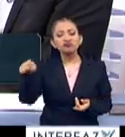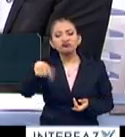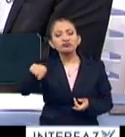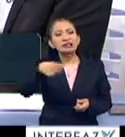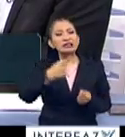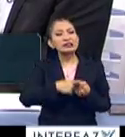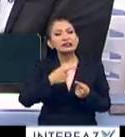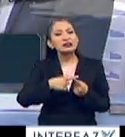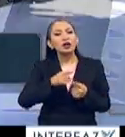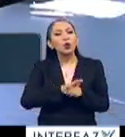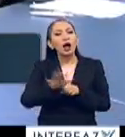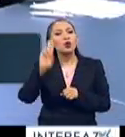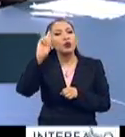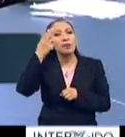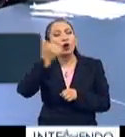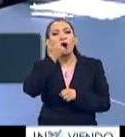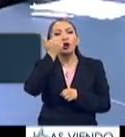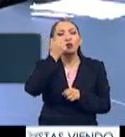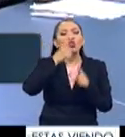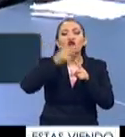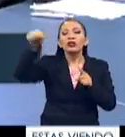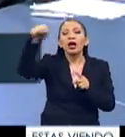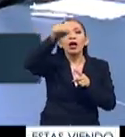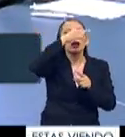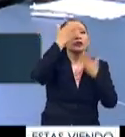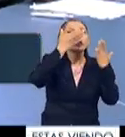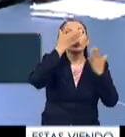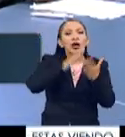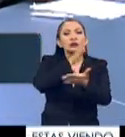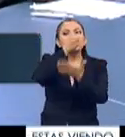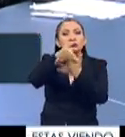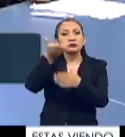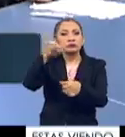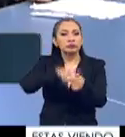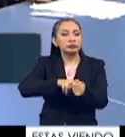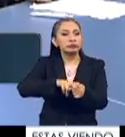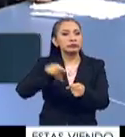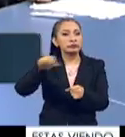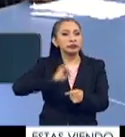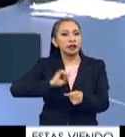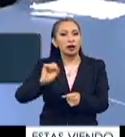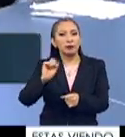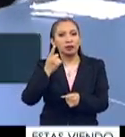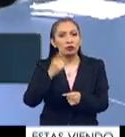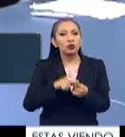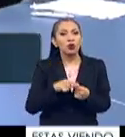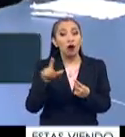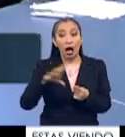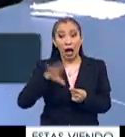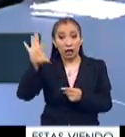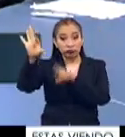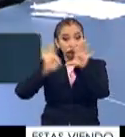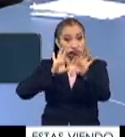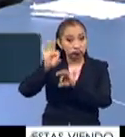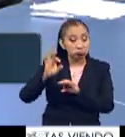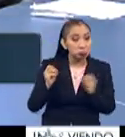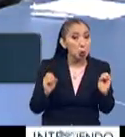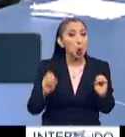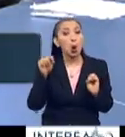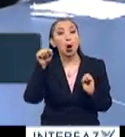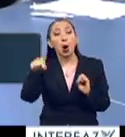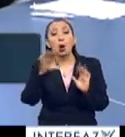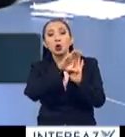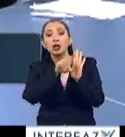¿Quiénes están ahí? ¿Qué universidades o qué alumnos de universidades entran, por ejemplo, al siglo XXI? ¿Hay una selección?